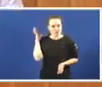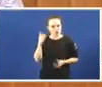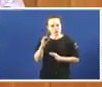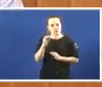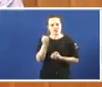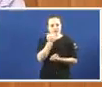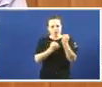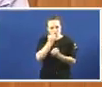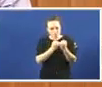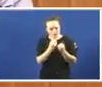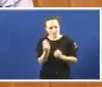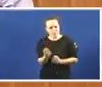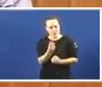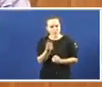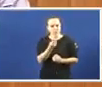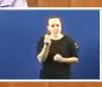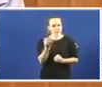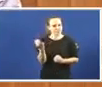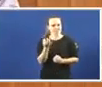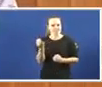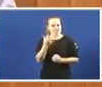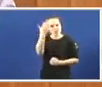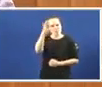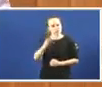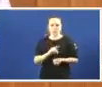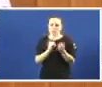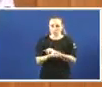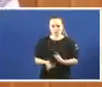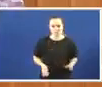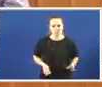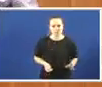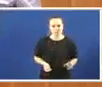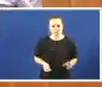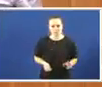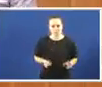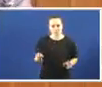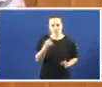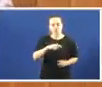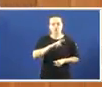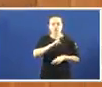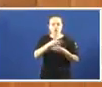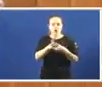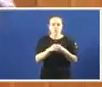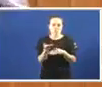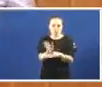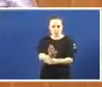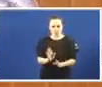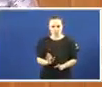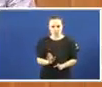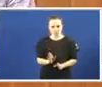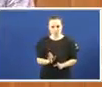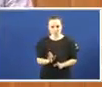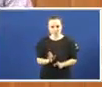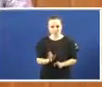momento de reorientar a estrategia orzamentaria. Nese sentido, nos presentamos unha emenda que ten dúas liñas